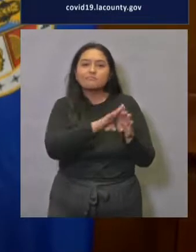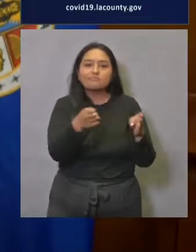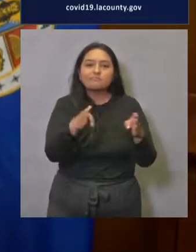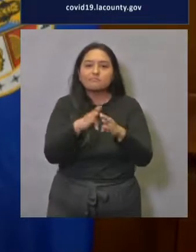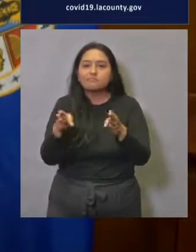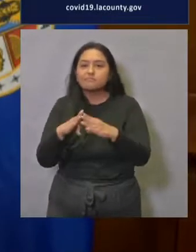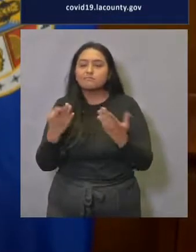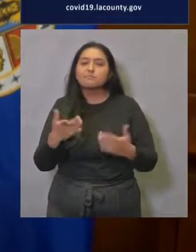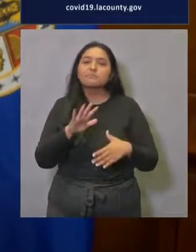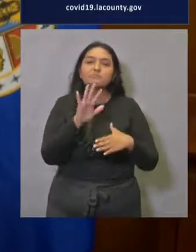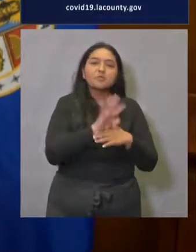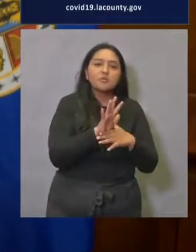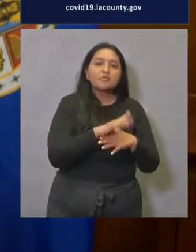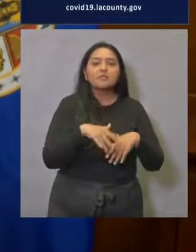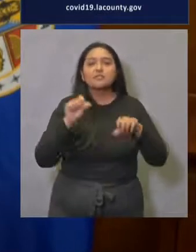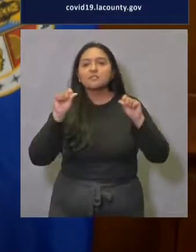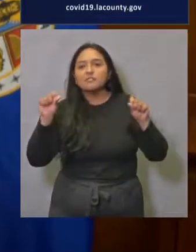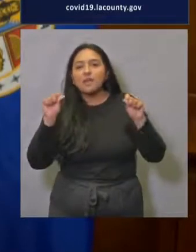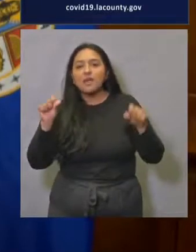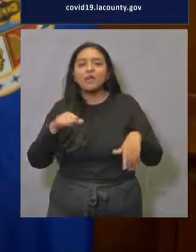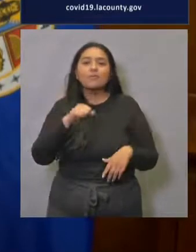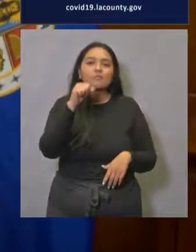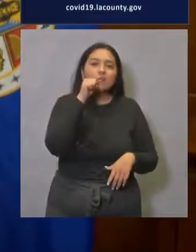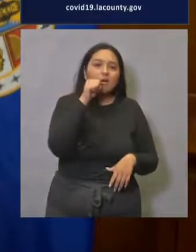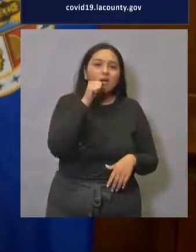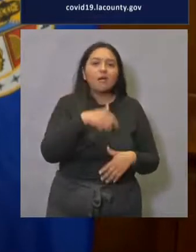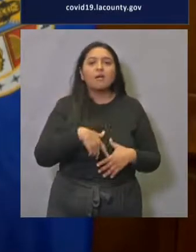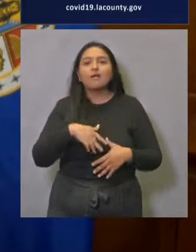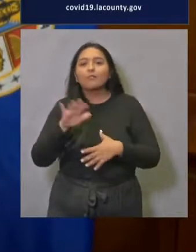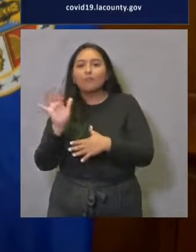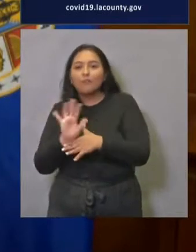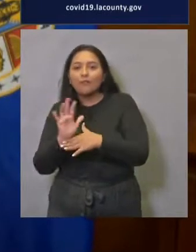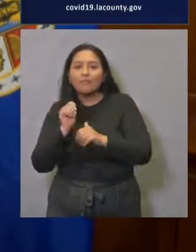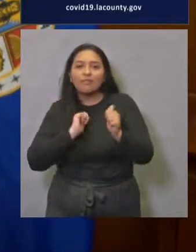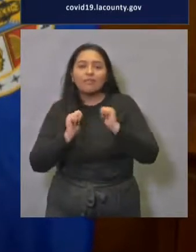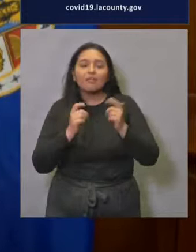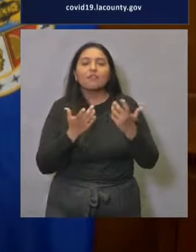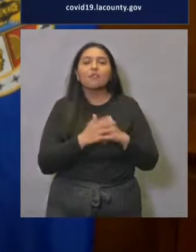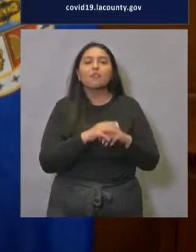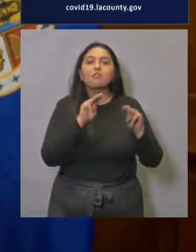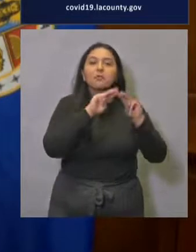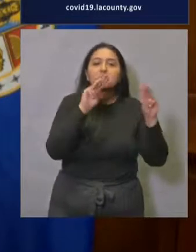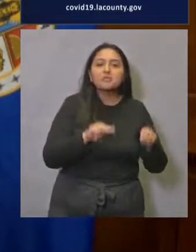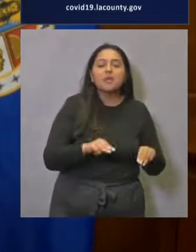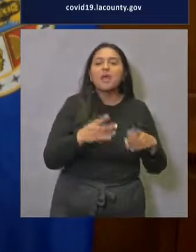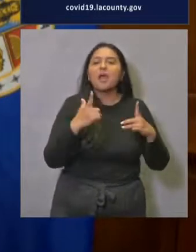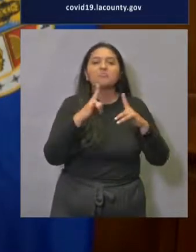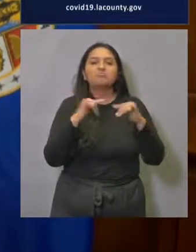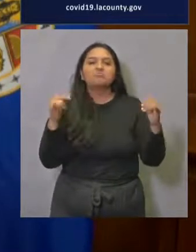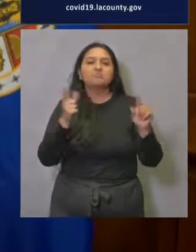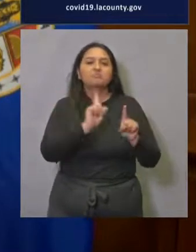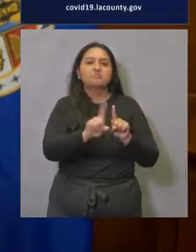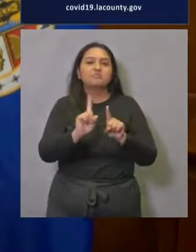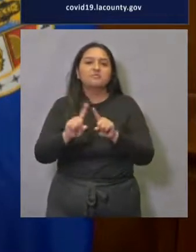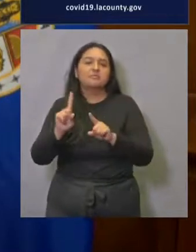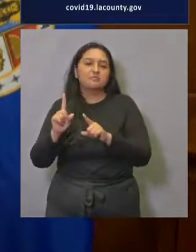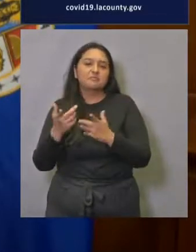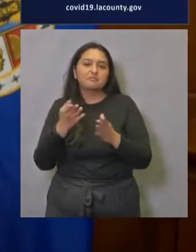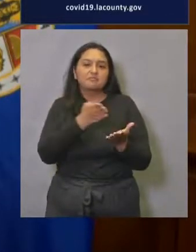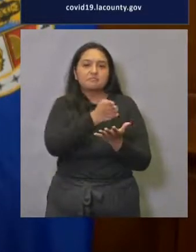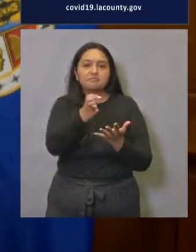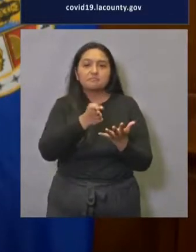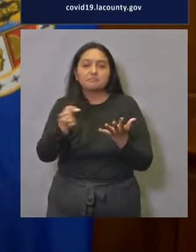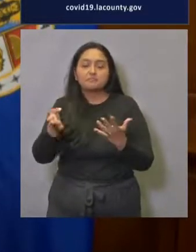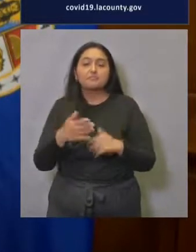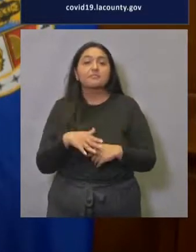cines, gimnasios, bibliotecas, centros comerciales, museos y muchos otros, incluyendo